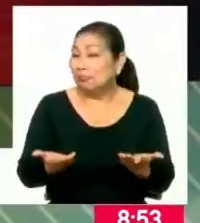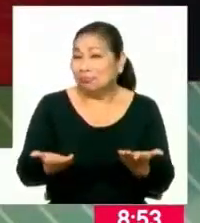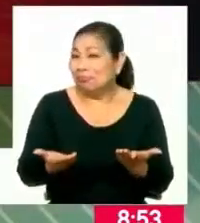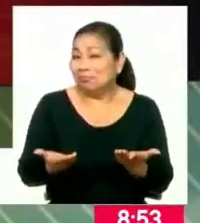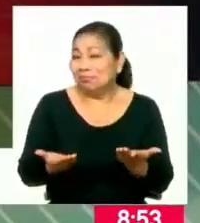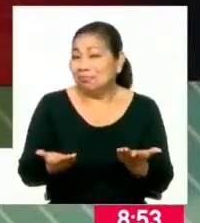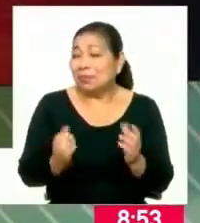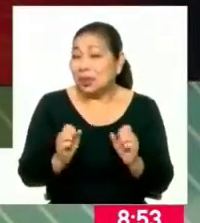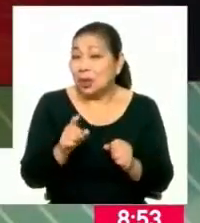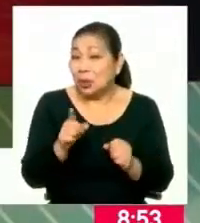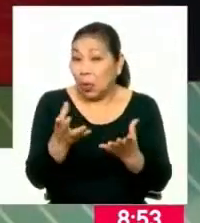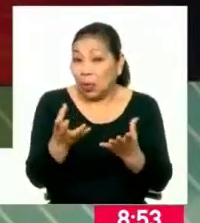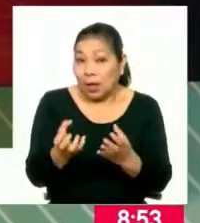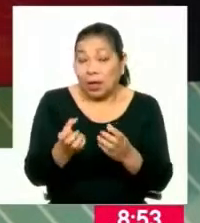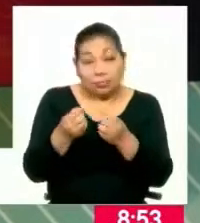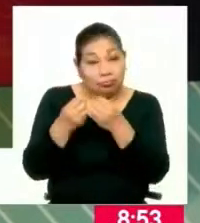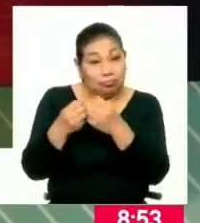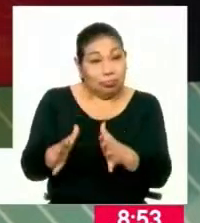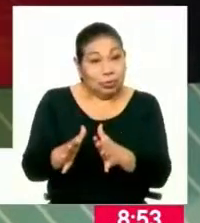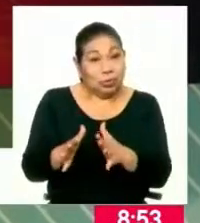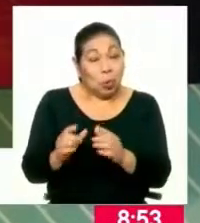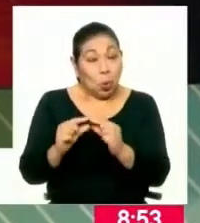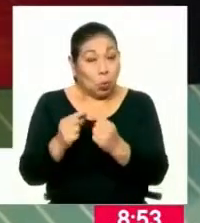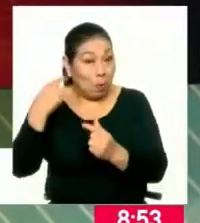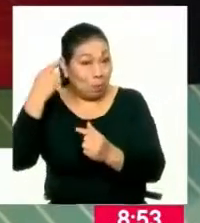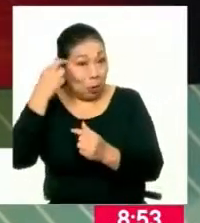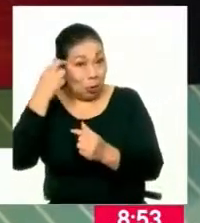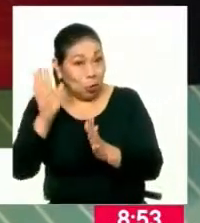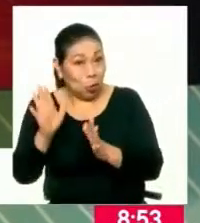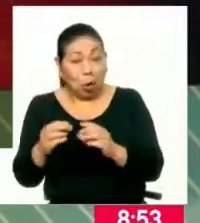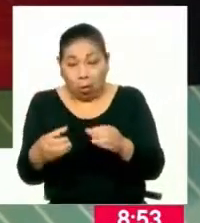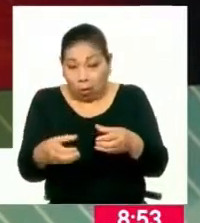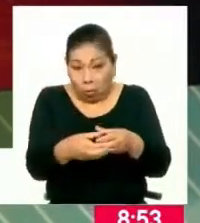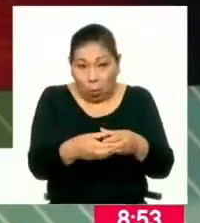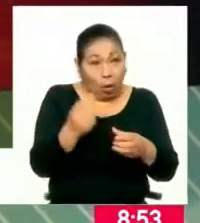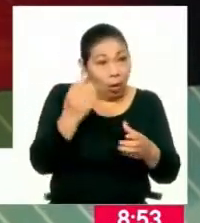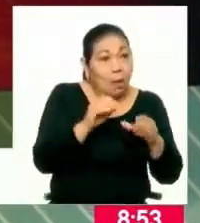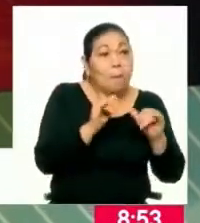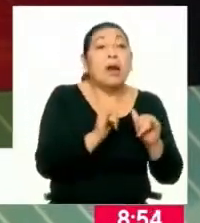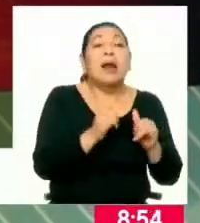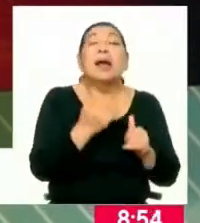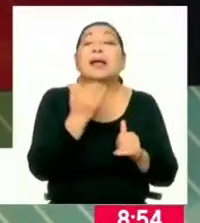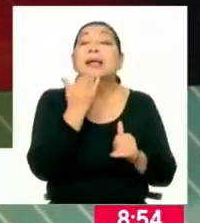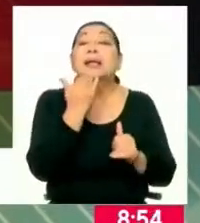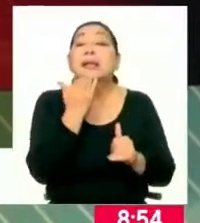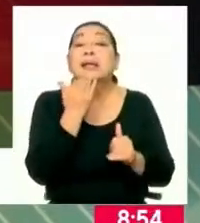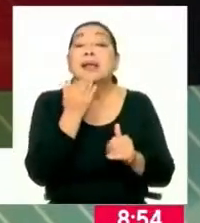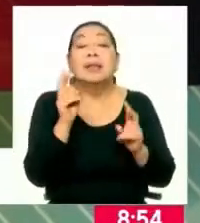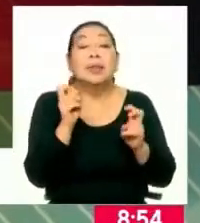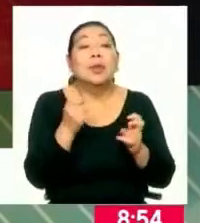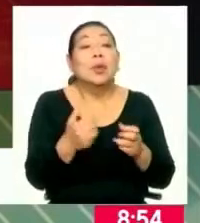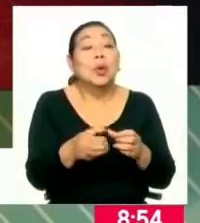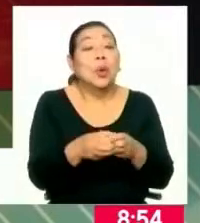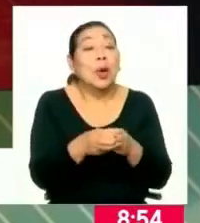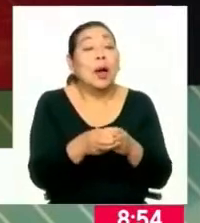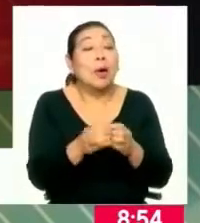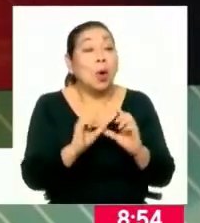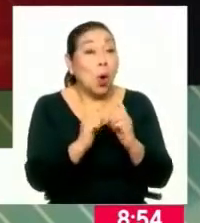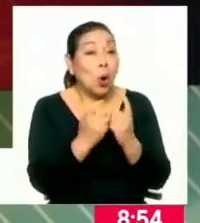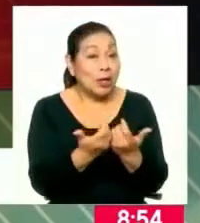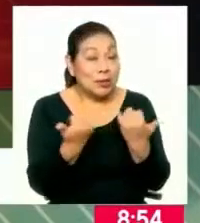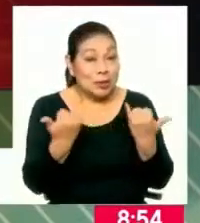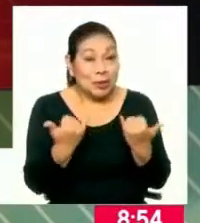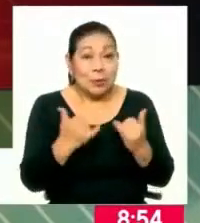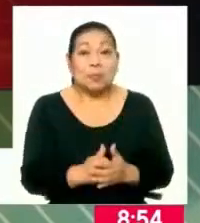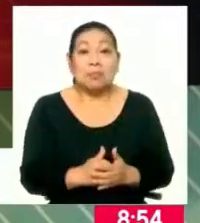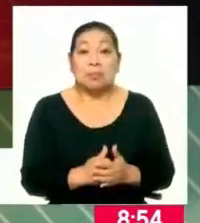acuerdo. Si tú quieres renunciar a tu partido, pierdes tu curul. Porque quien tiene la titularidad de la curul debería ser, en